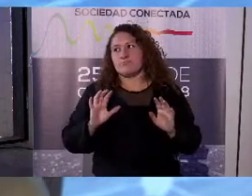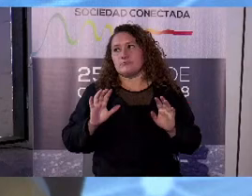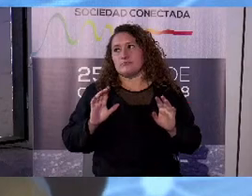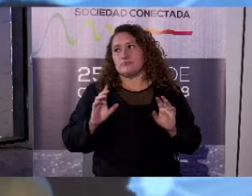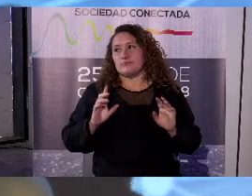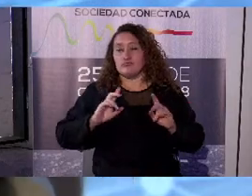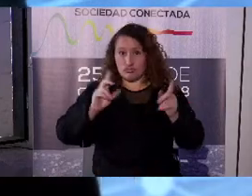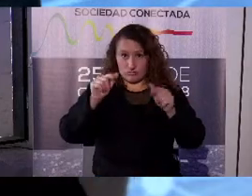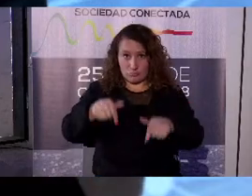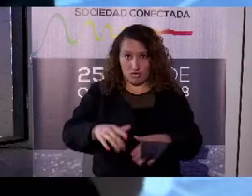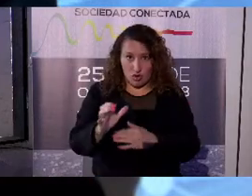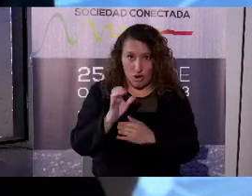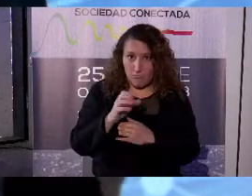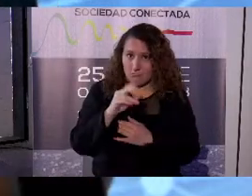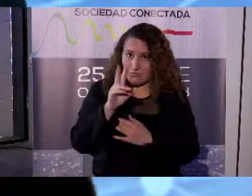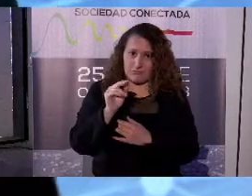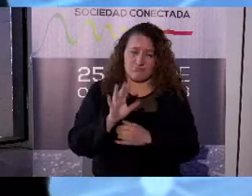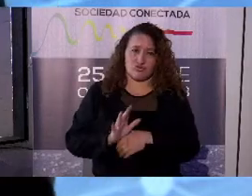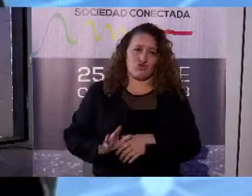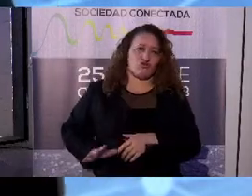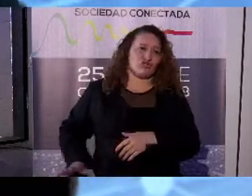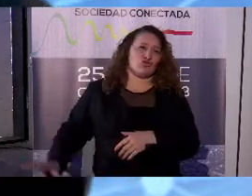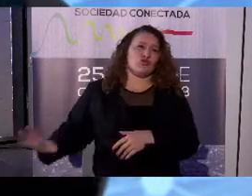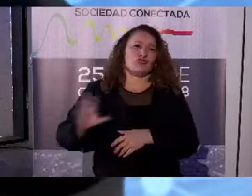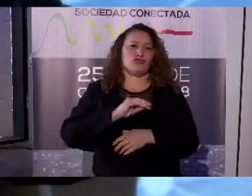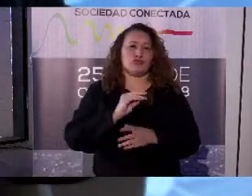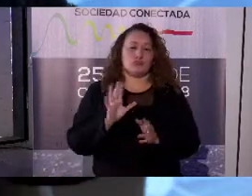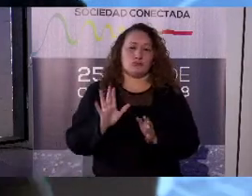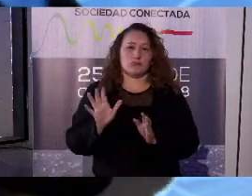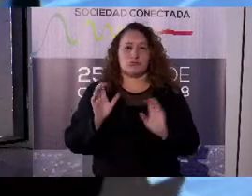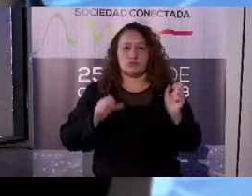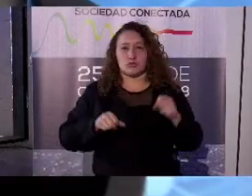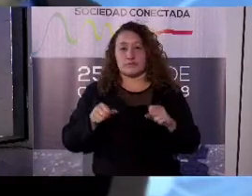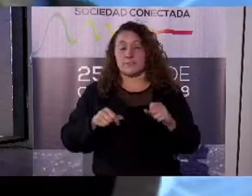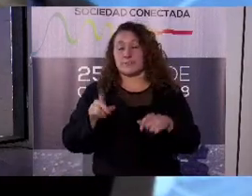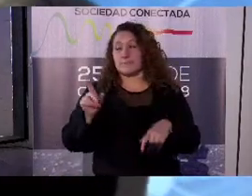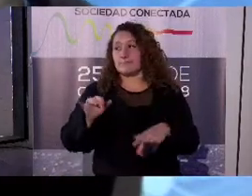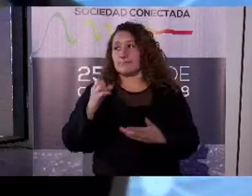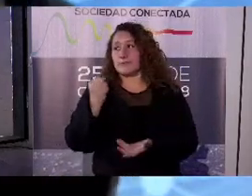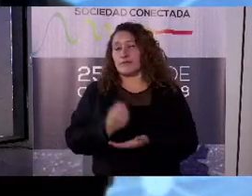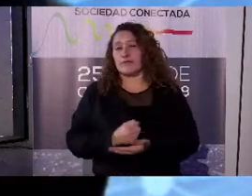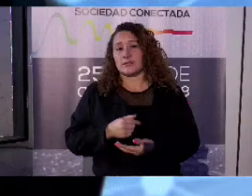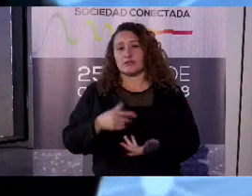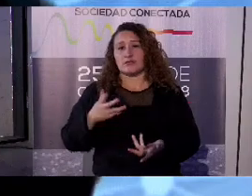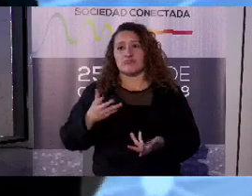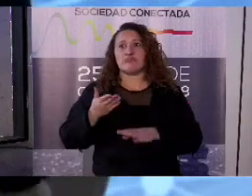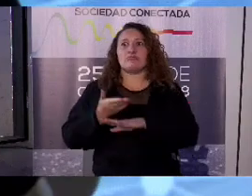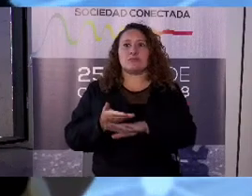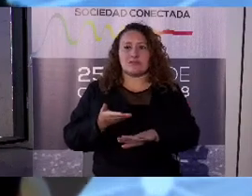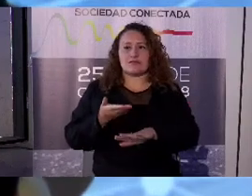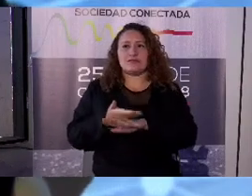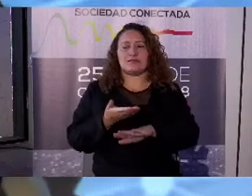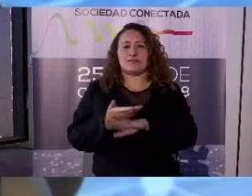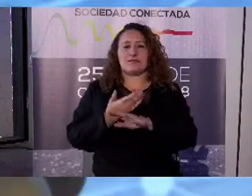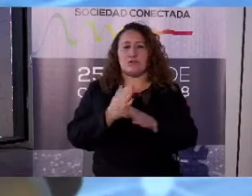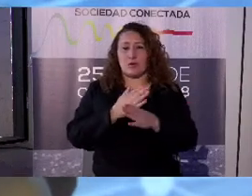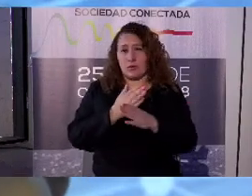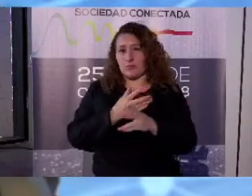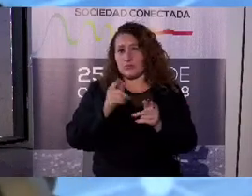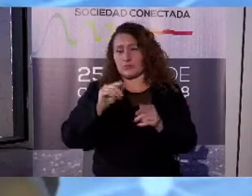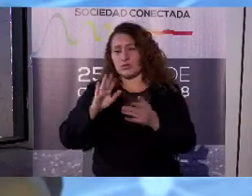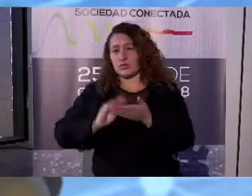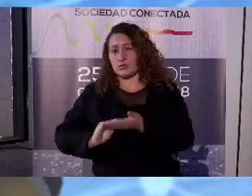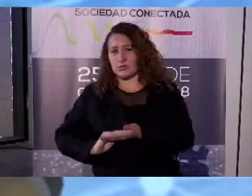es para Colombia Esto es para todos nosotros tener la posibilidad y la obligación de vocear nuestros problemas y nuestras soluciones a nuestros